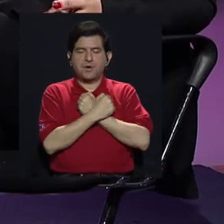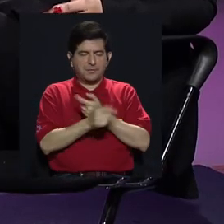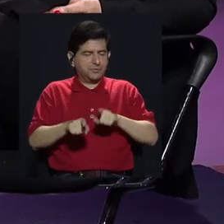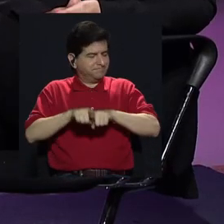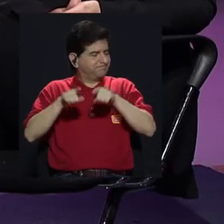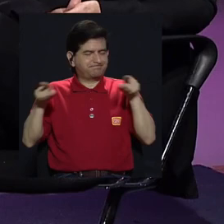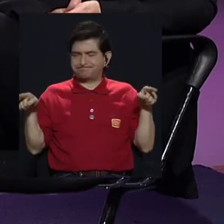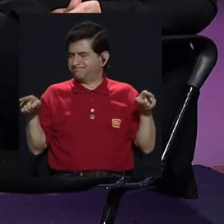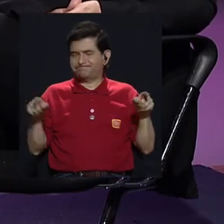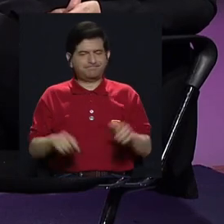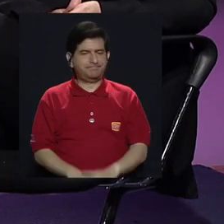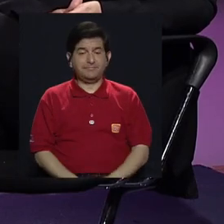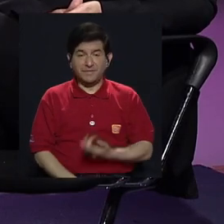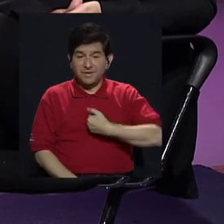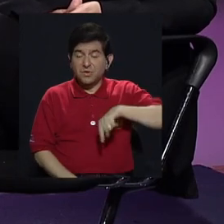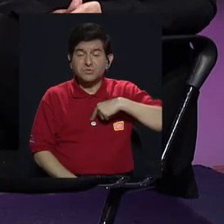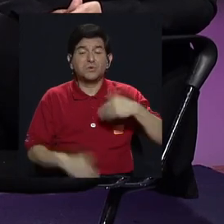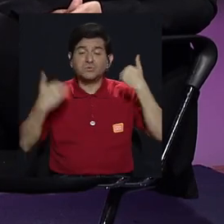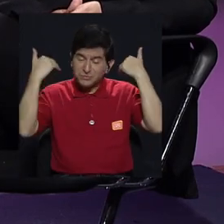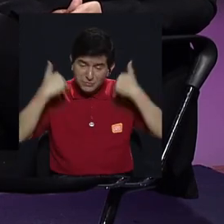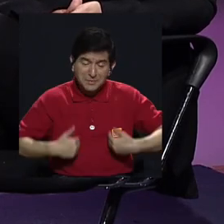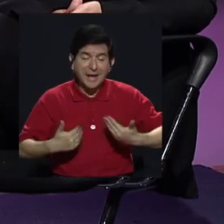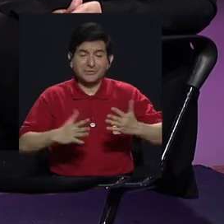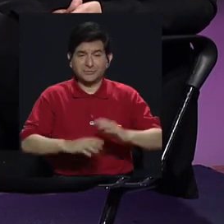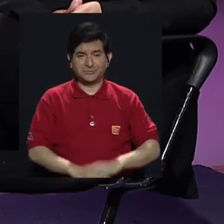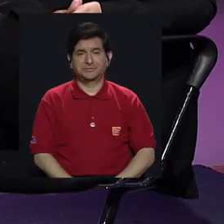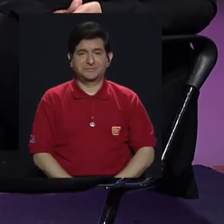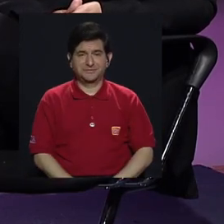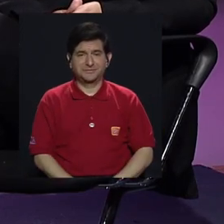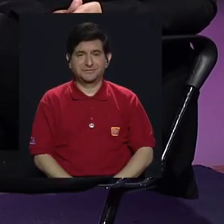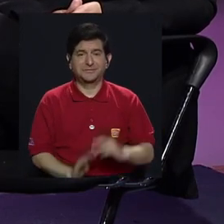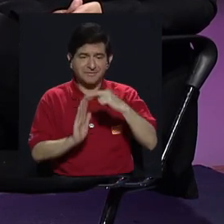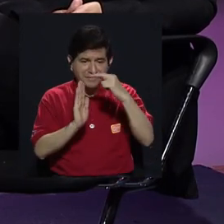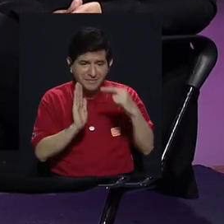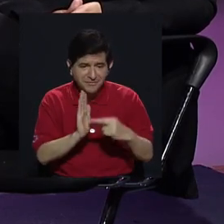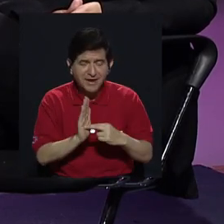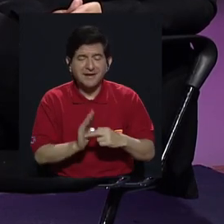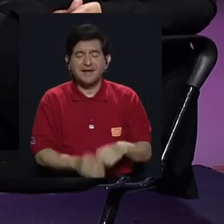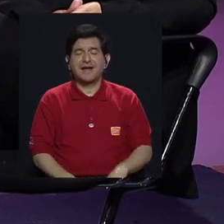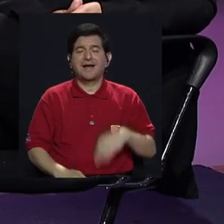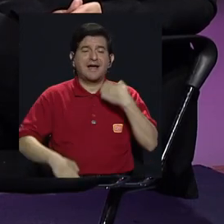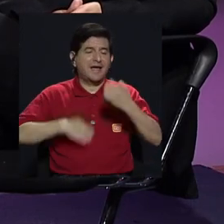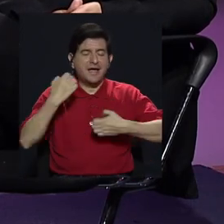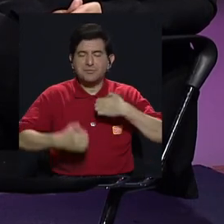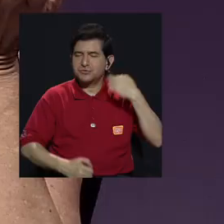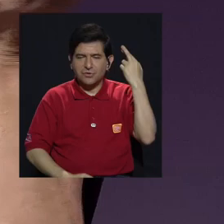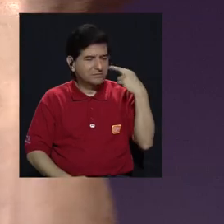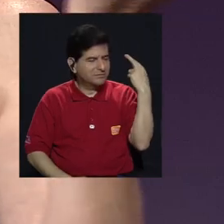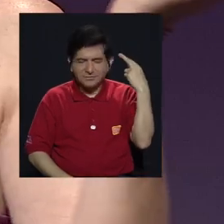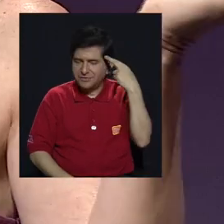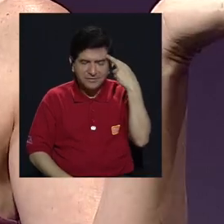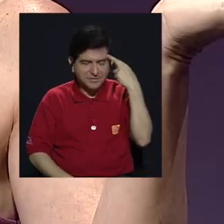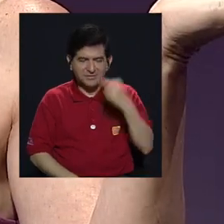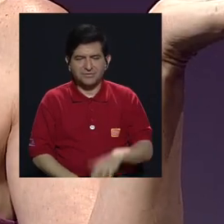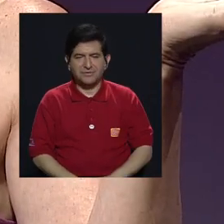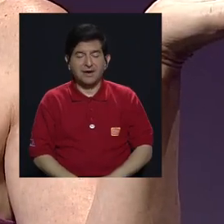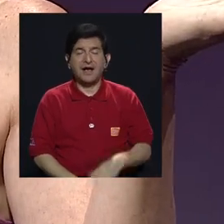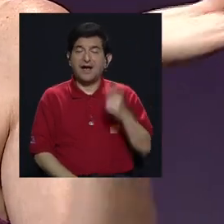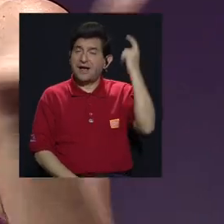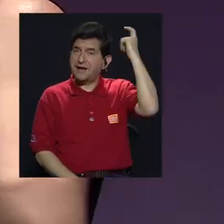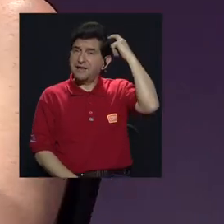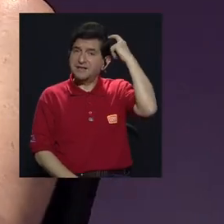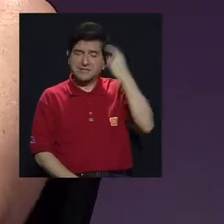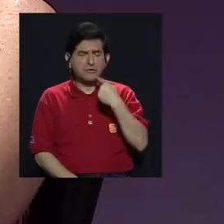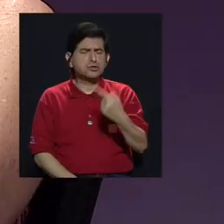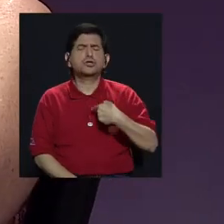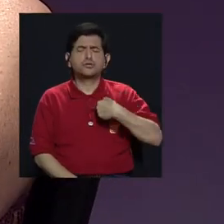poliamor tampoco. ¿Por qué? Porque somos, sí, humanos, ¿sí? Porque básicamente nos regimos por emociones, no por la razón. Entonces, nuestro cerebro racional nos